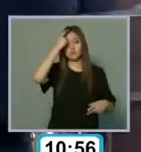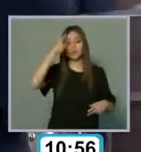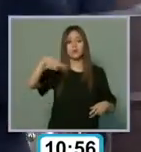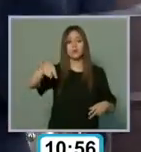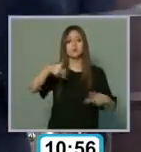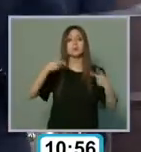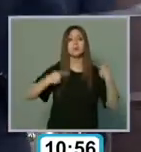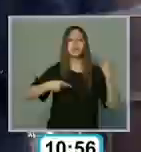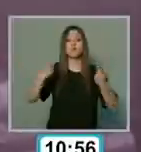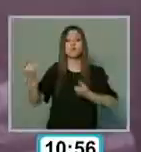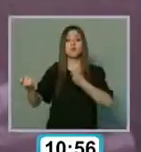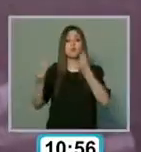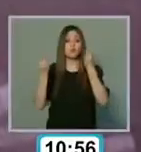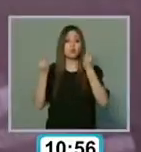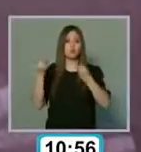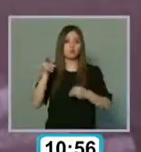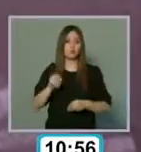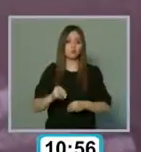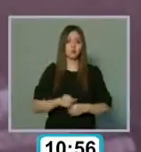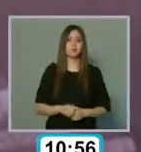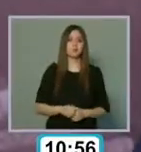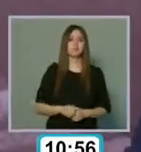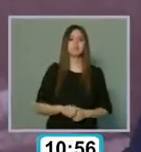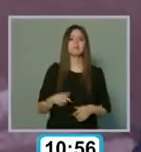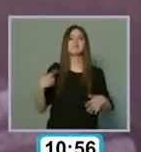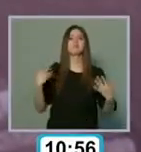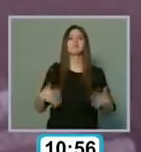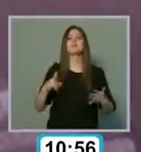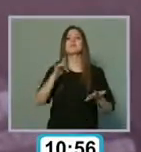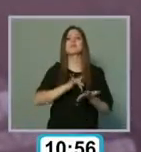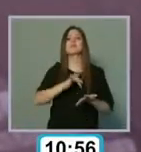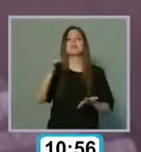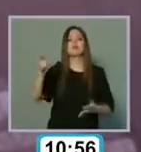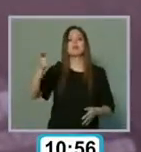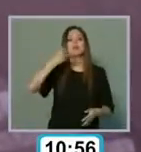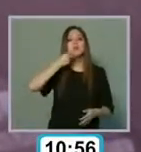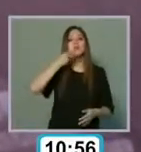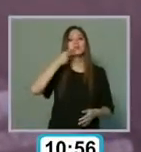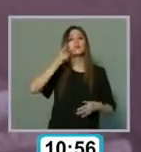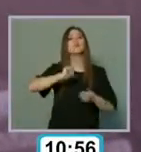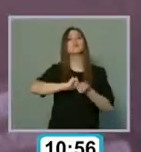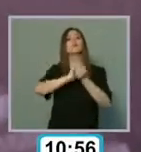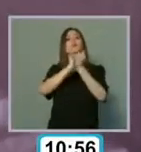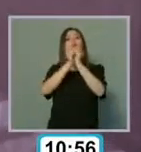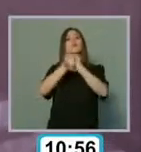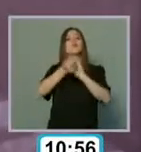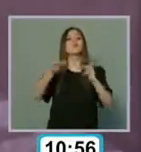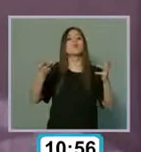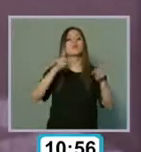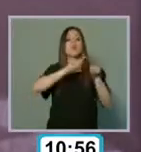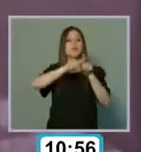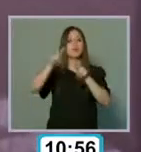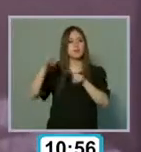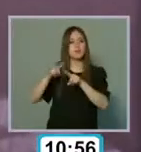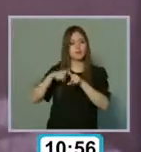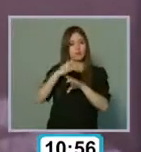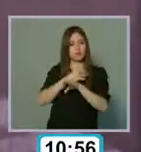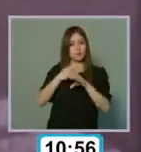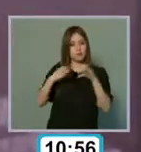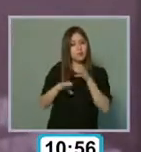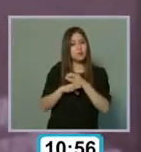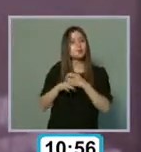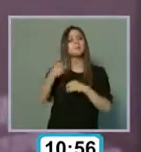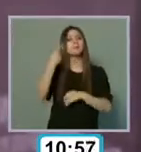privilegio. Sí, yo me considero muy bendecido y la verdad estoy muy agradecido con él porque, pues gracias a él han surgido muchísimas cosas. Primero que nada, una gran